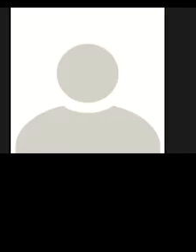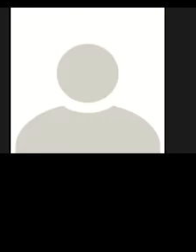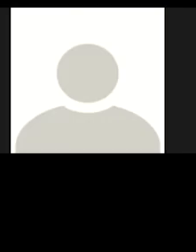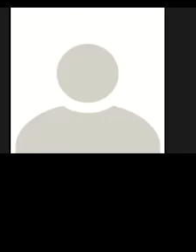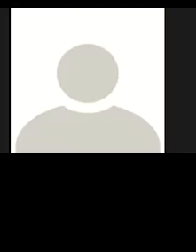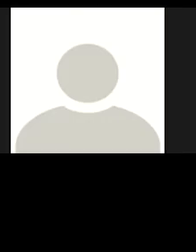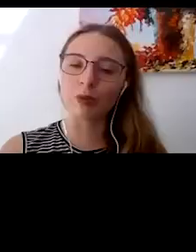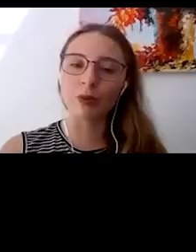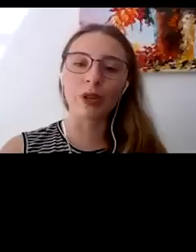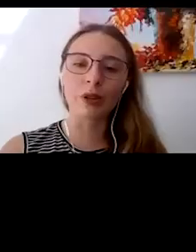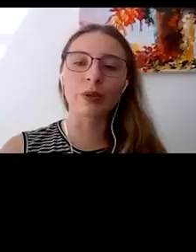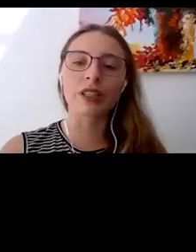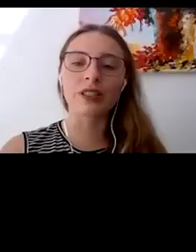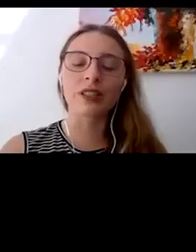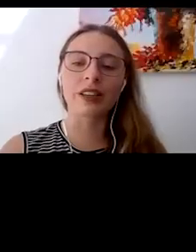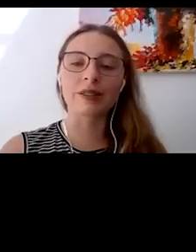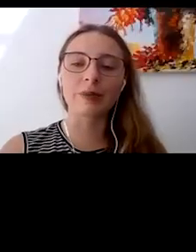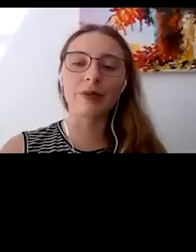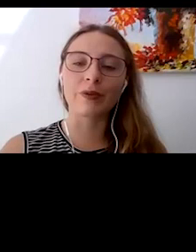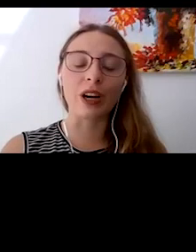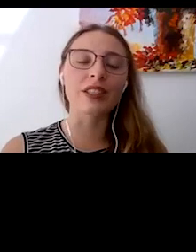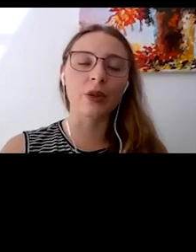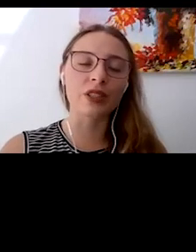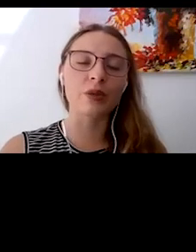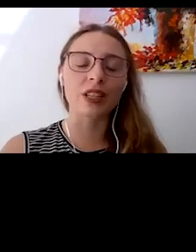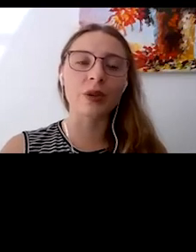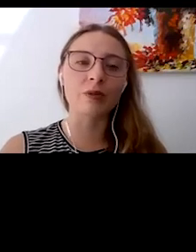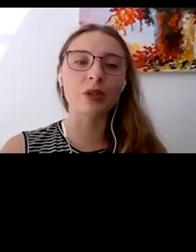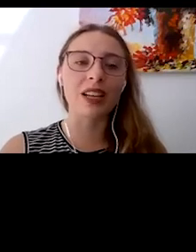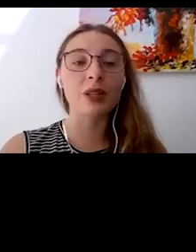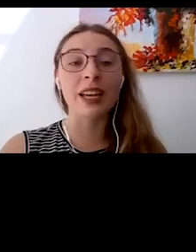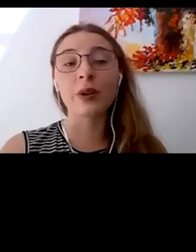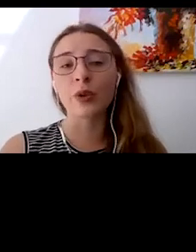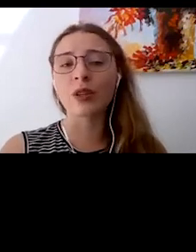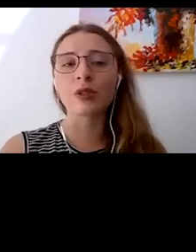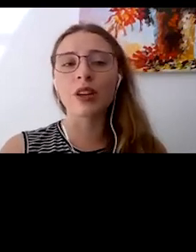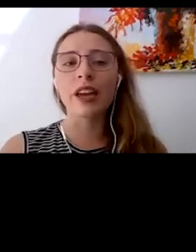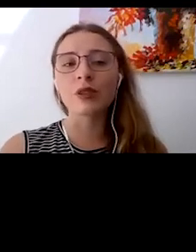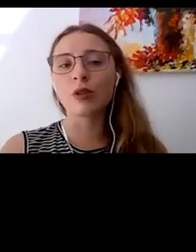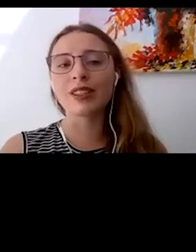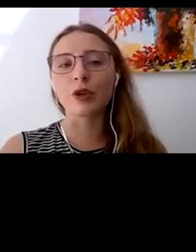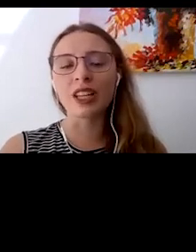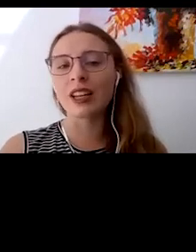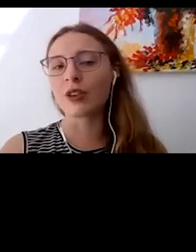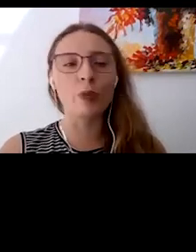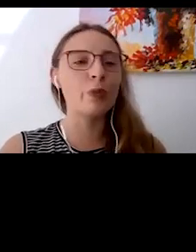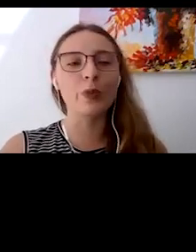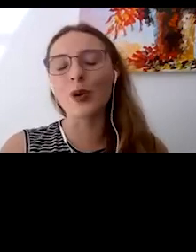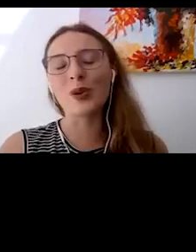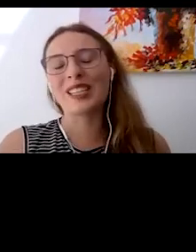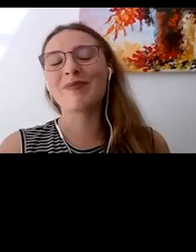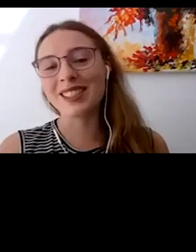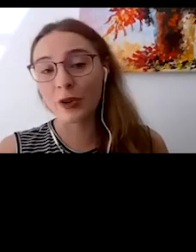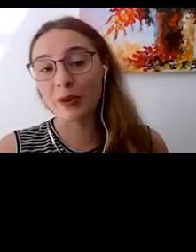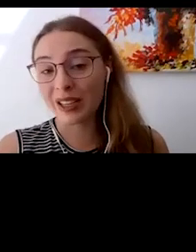porque hay que hacer un estudio muy, muy focalizado y escrutinado respecto del caso de cada uno de ellos. Esto, en teoría, claro,